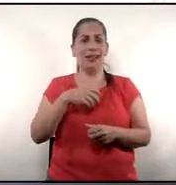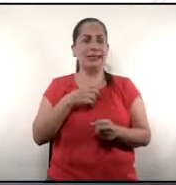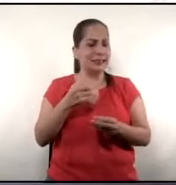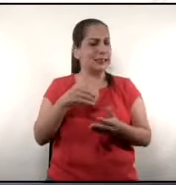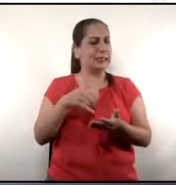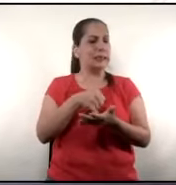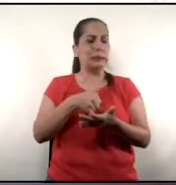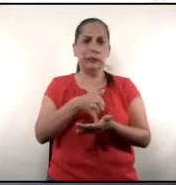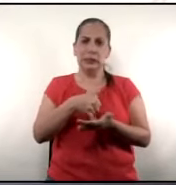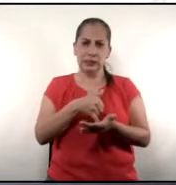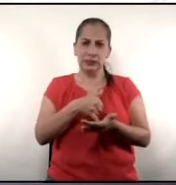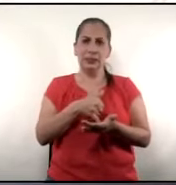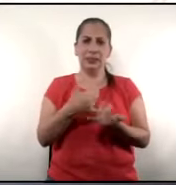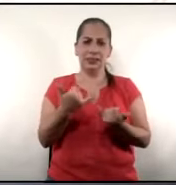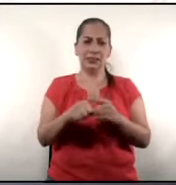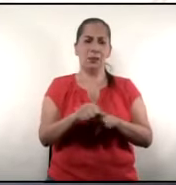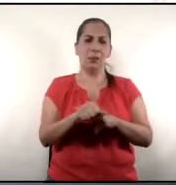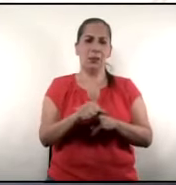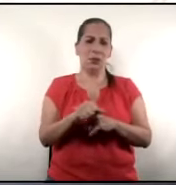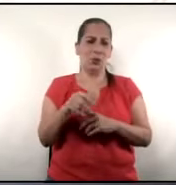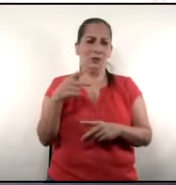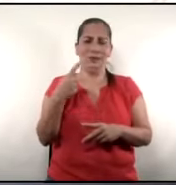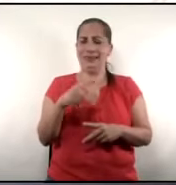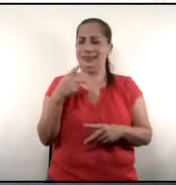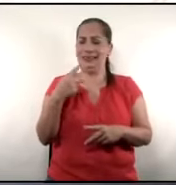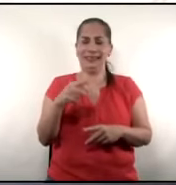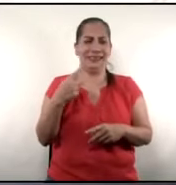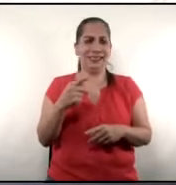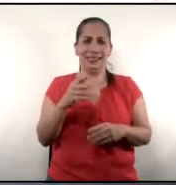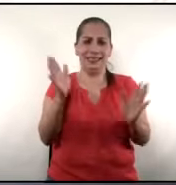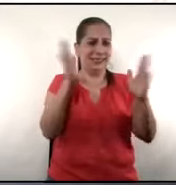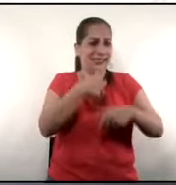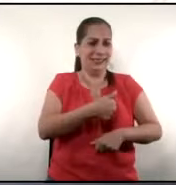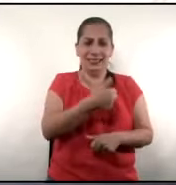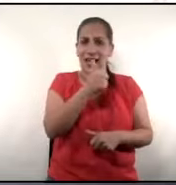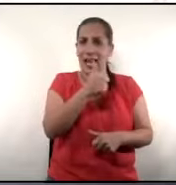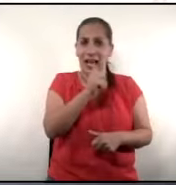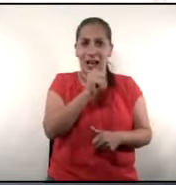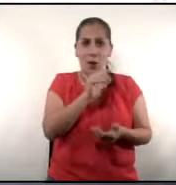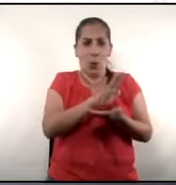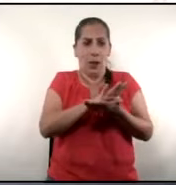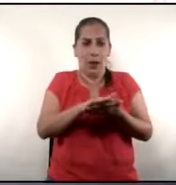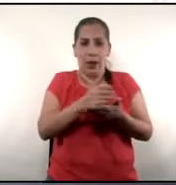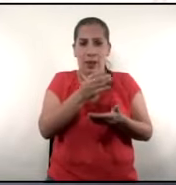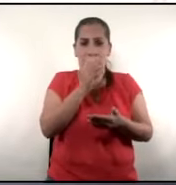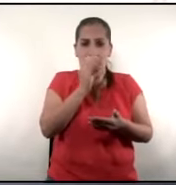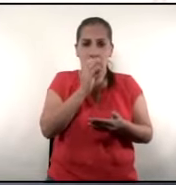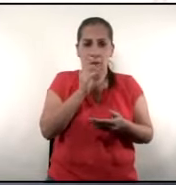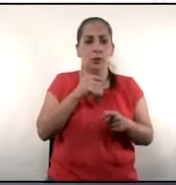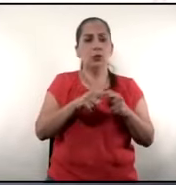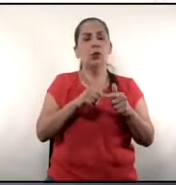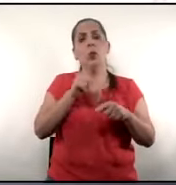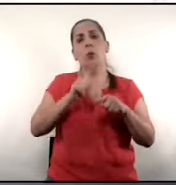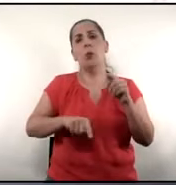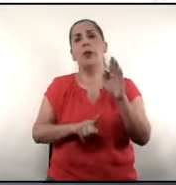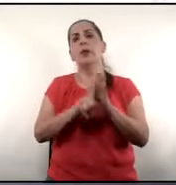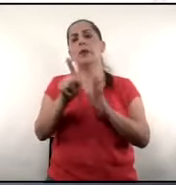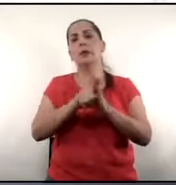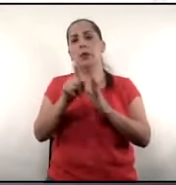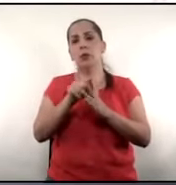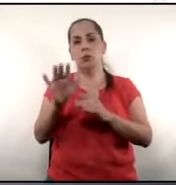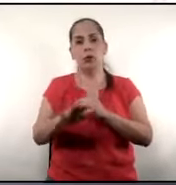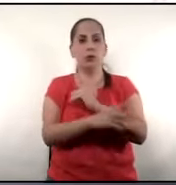este momento. Esta crisis del agua potable está provocando la imposibilidad de continuar desarrollando al país, ni